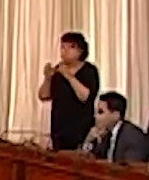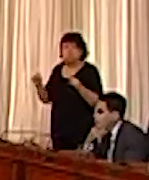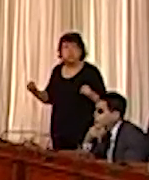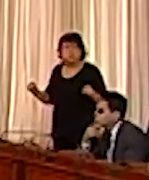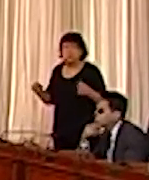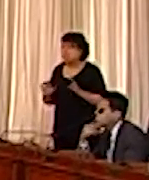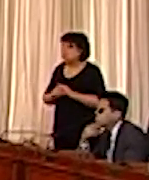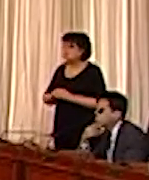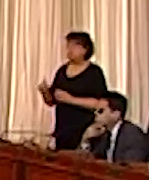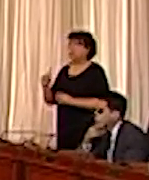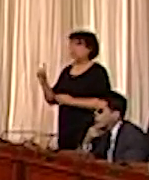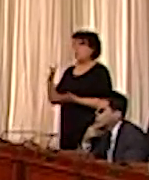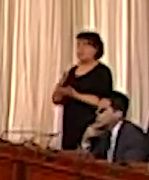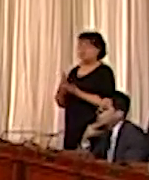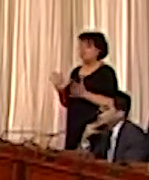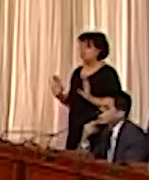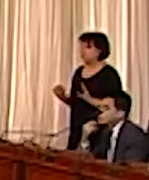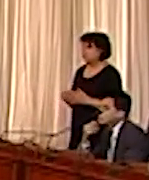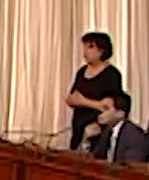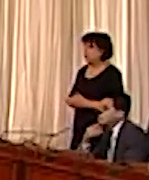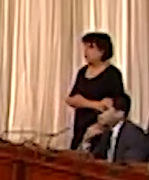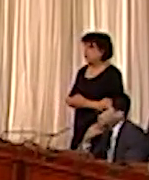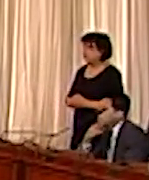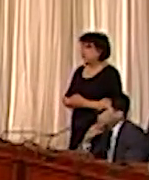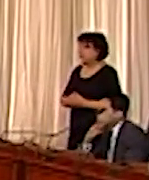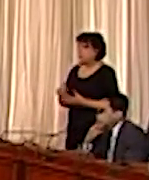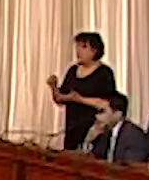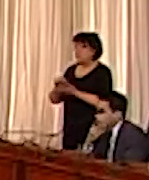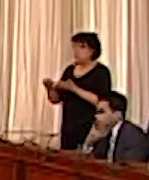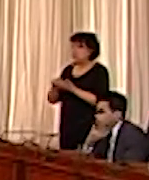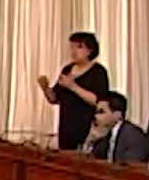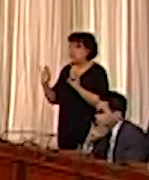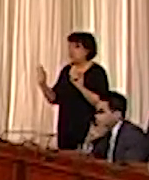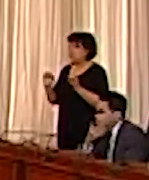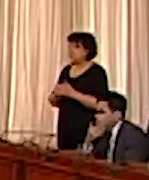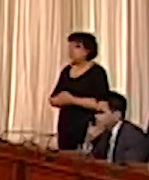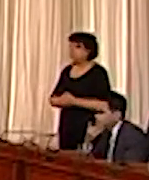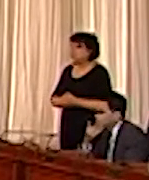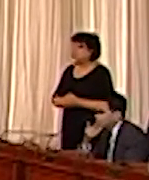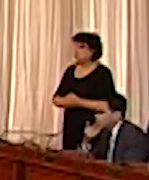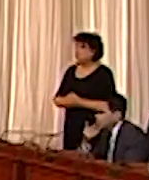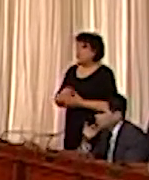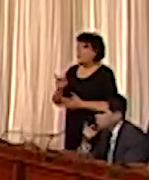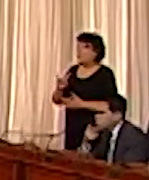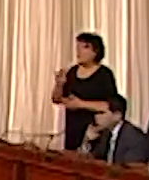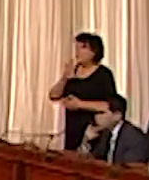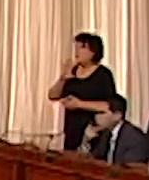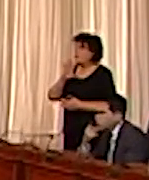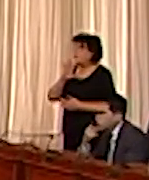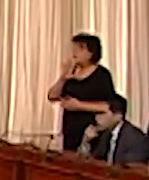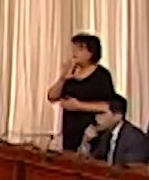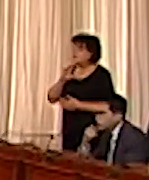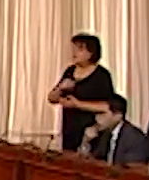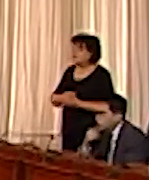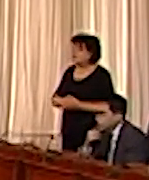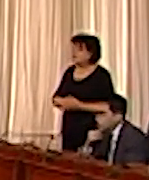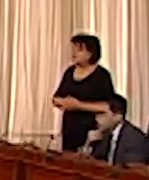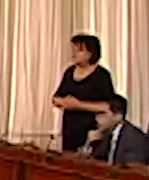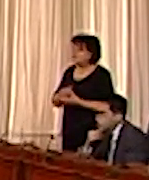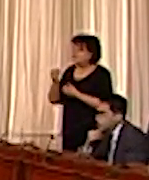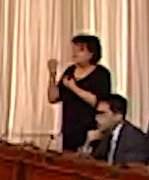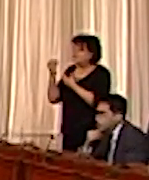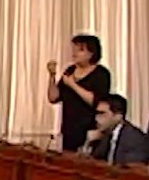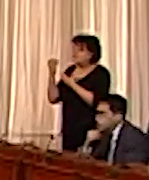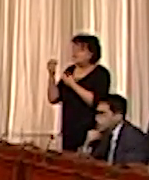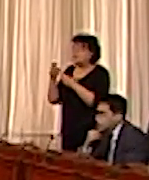no señora no teniendo pedidos por escrito vamos a lo que son informes ofrezco el uso la palabra para el uniforme en